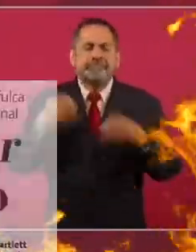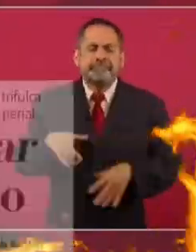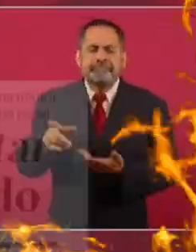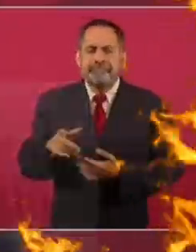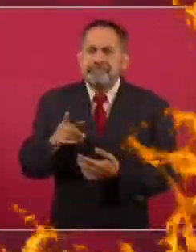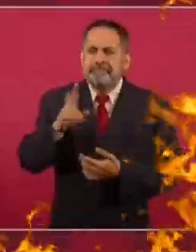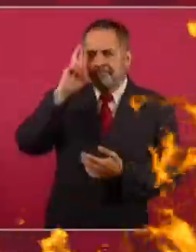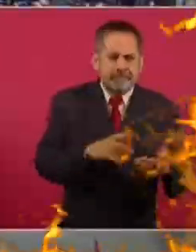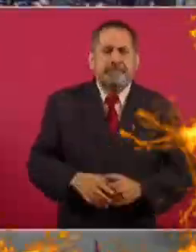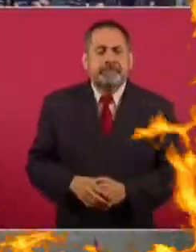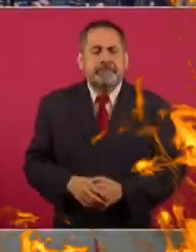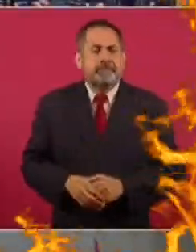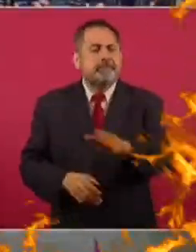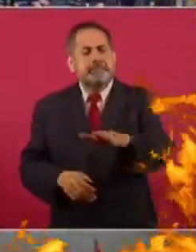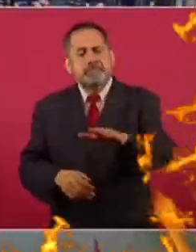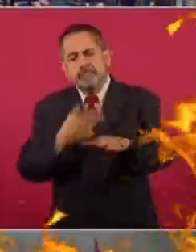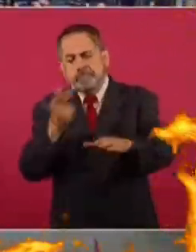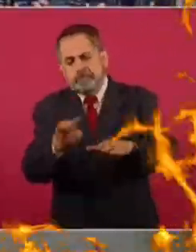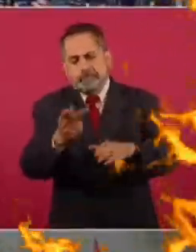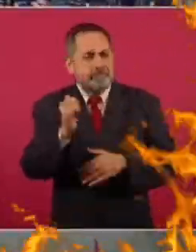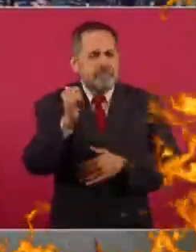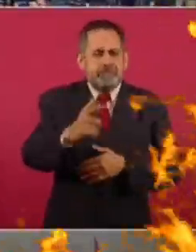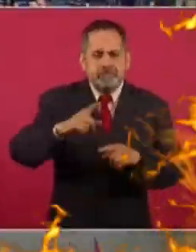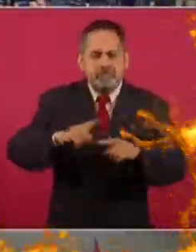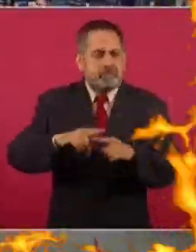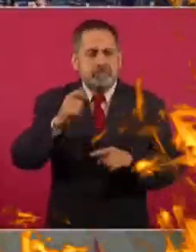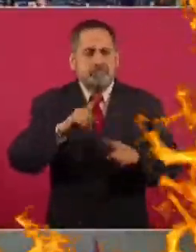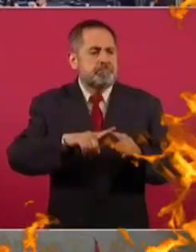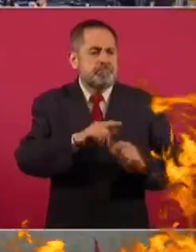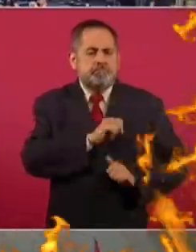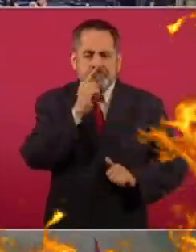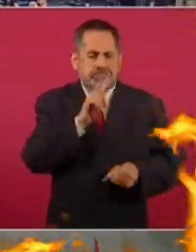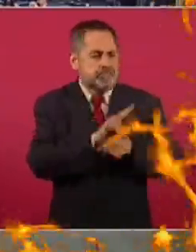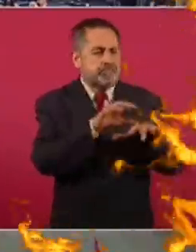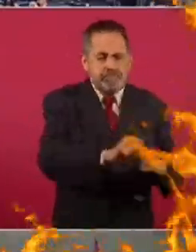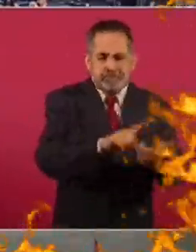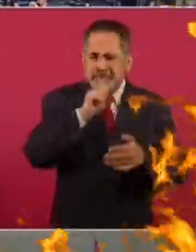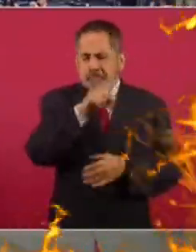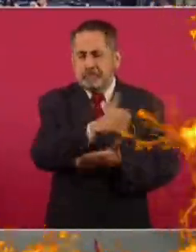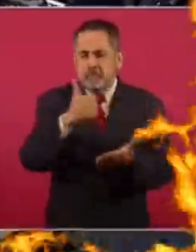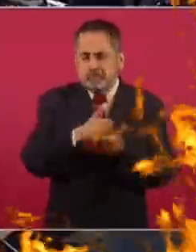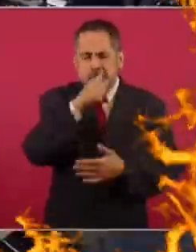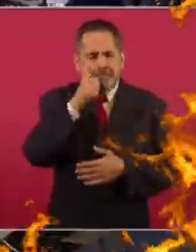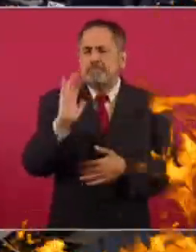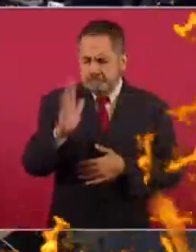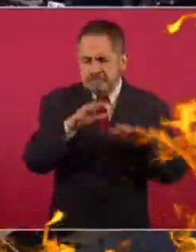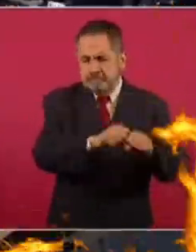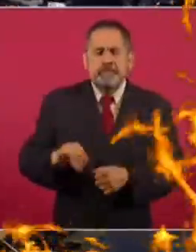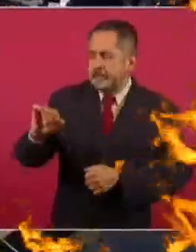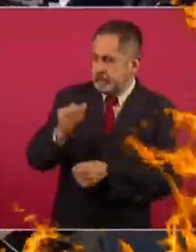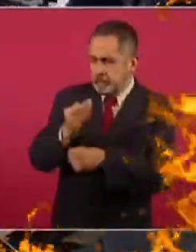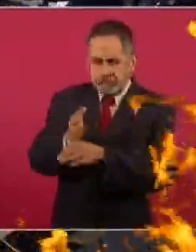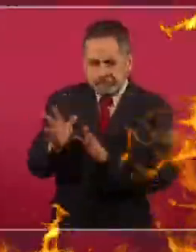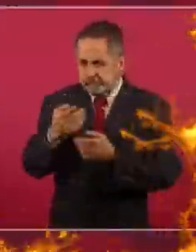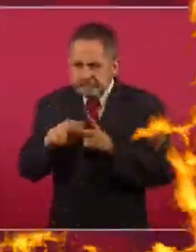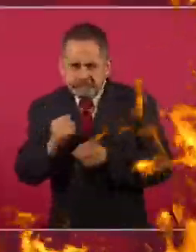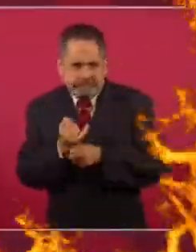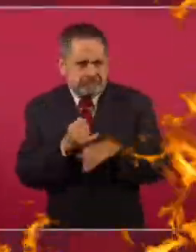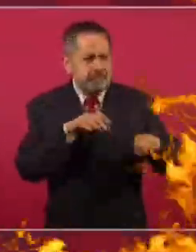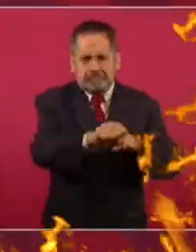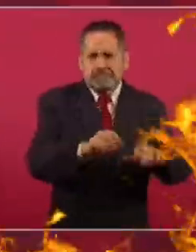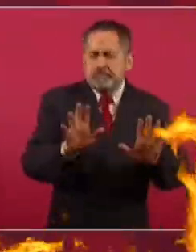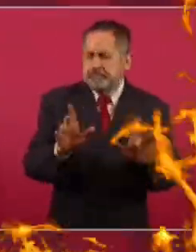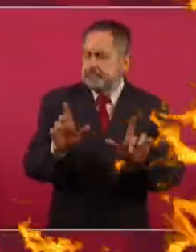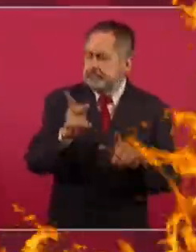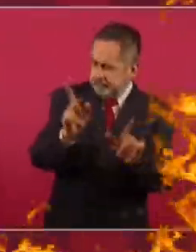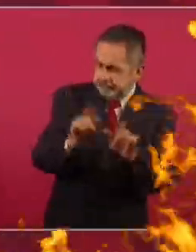pues pierde respetabilidad. ¿Hay algún custodio detenido o siendo investigado, el director de este penal en Ciudad Juárez? Sí, sí, hay una investigación abierta,